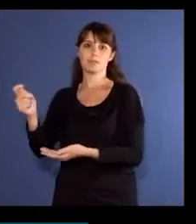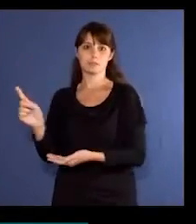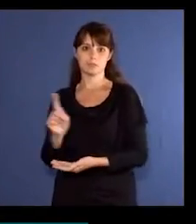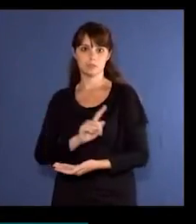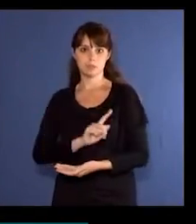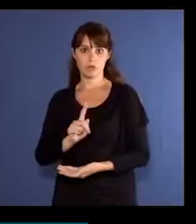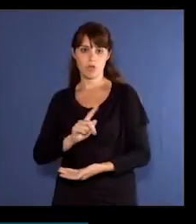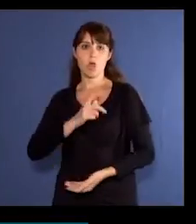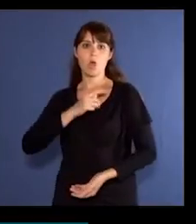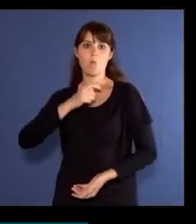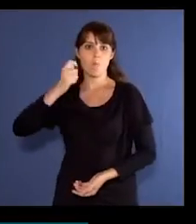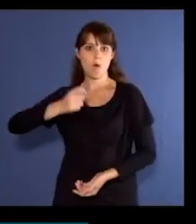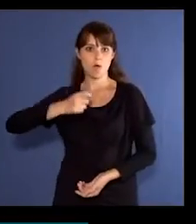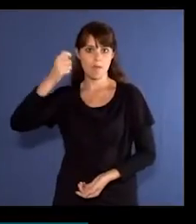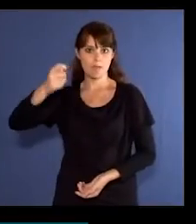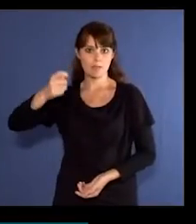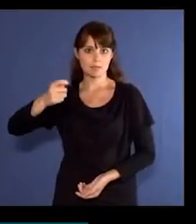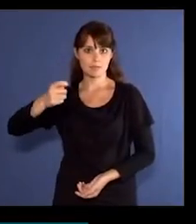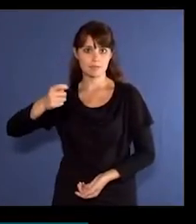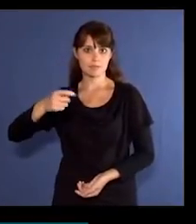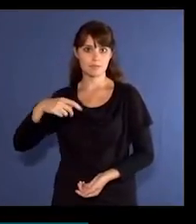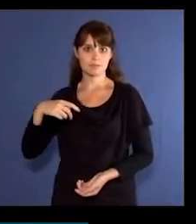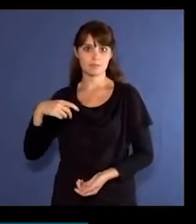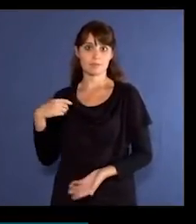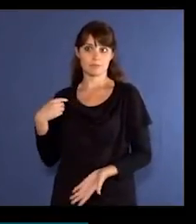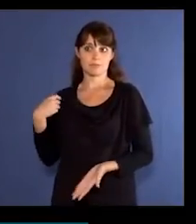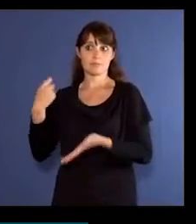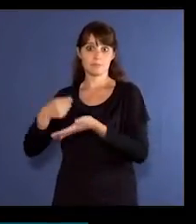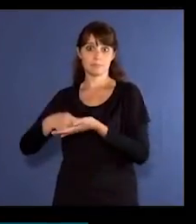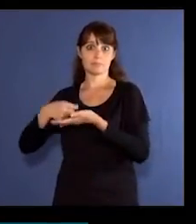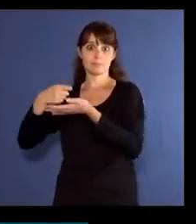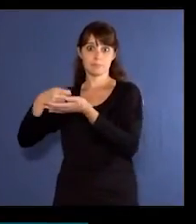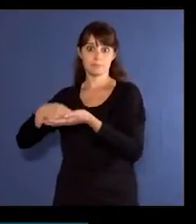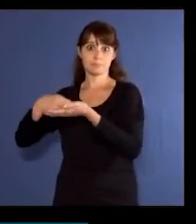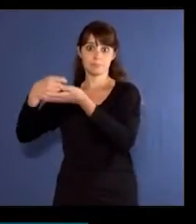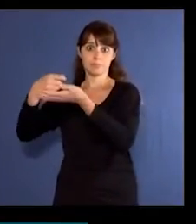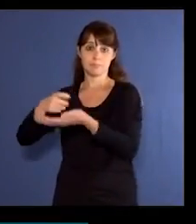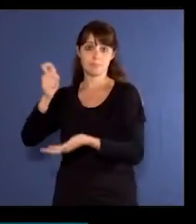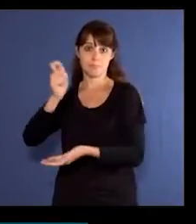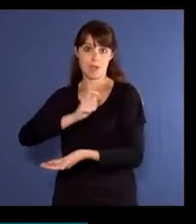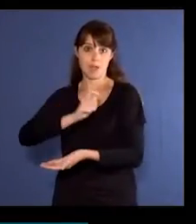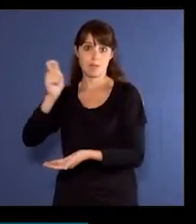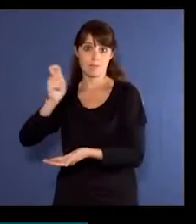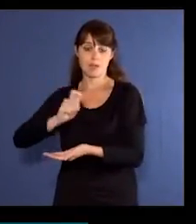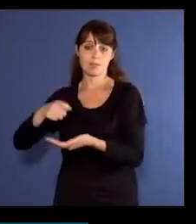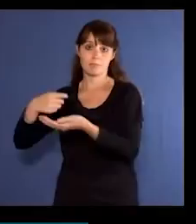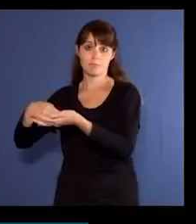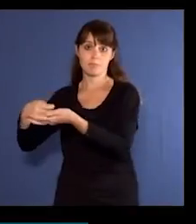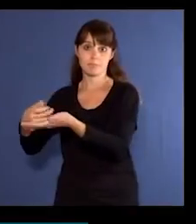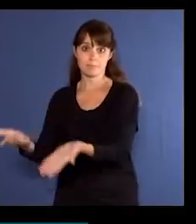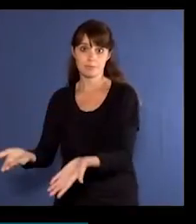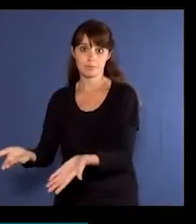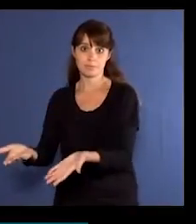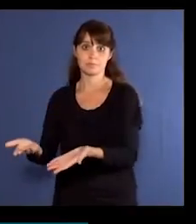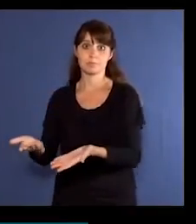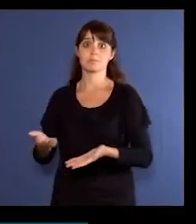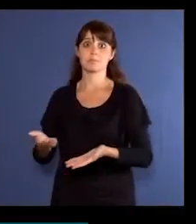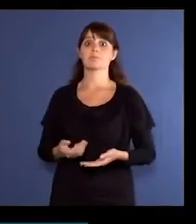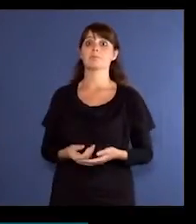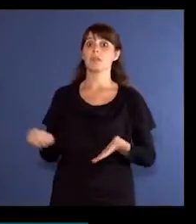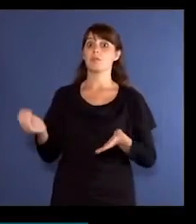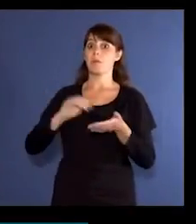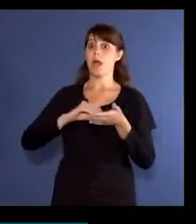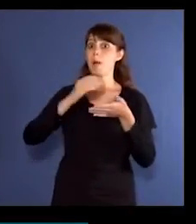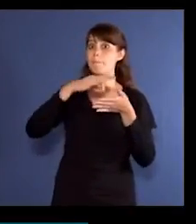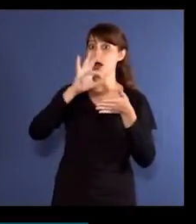cumplimiento mensual y se va a ir haciendo los desembolsos del FMI mensualmente según se cumplan o no las pautas. O sea